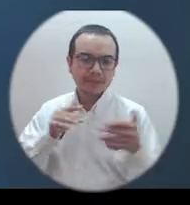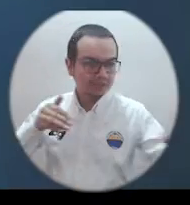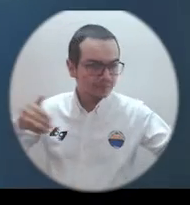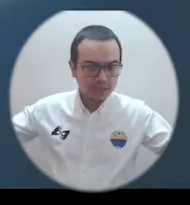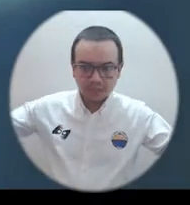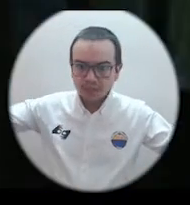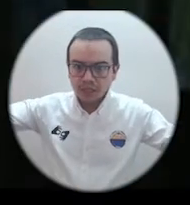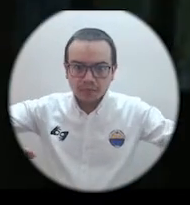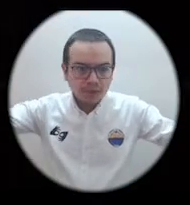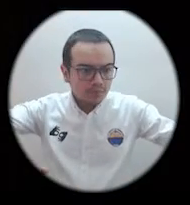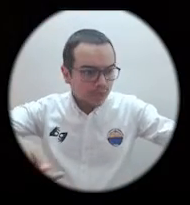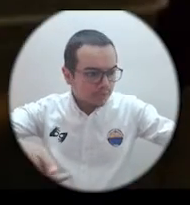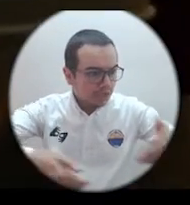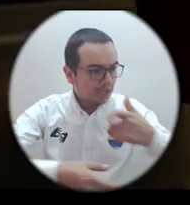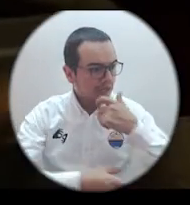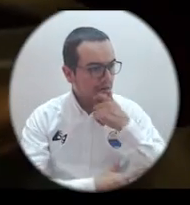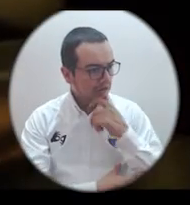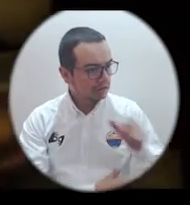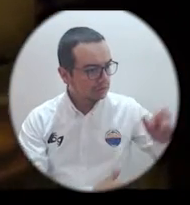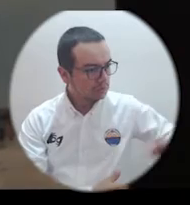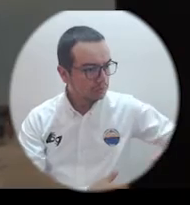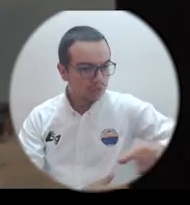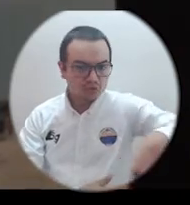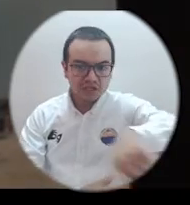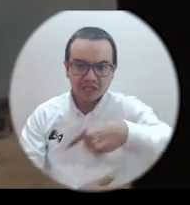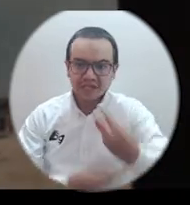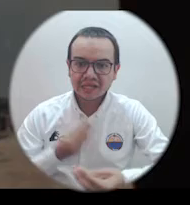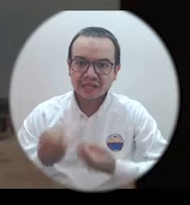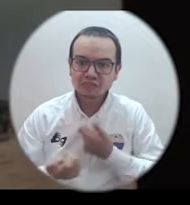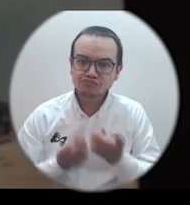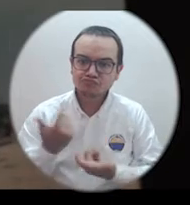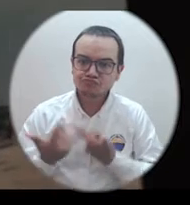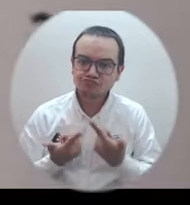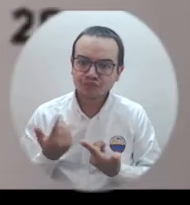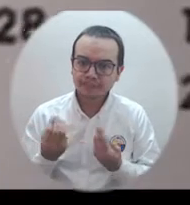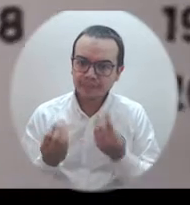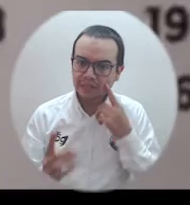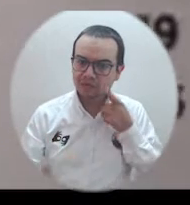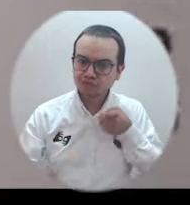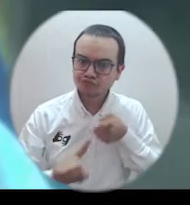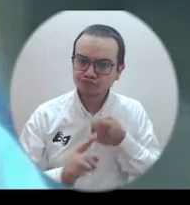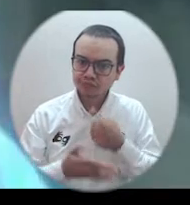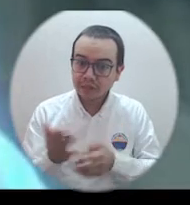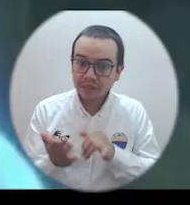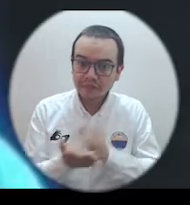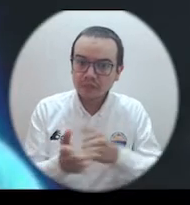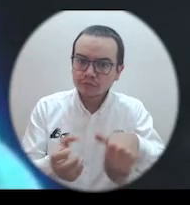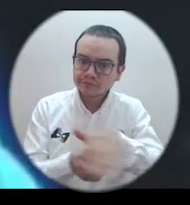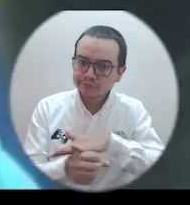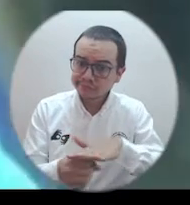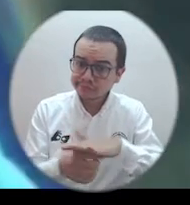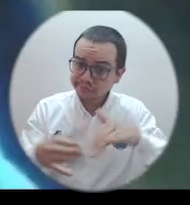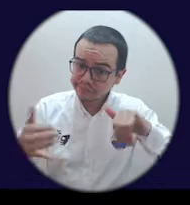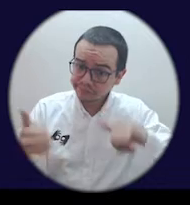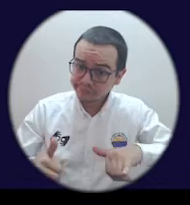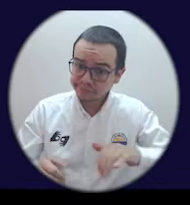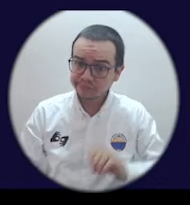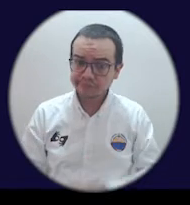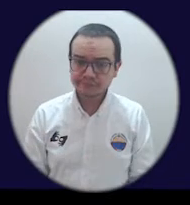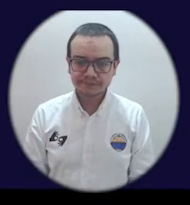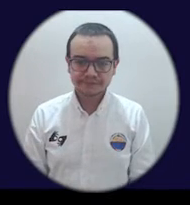saber a lo que están dispuestos los realizadores audiovisuales a hacer con respecto a todo lo que está